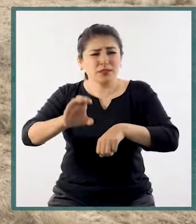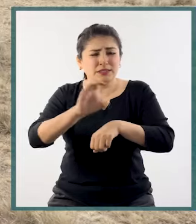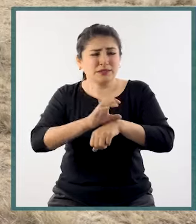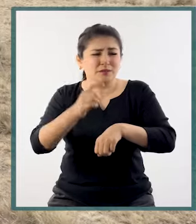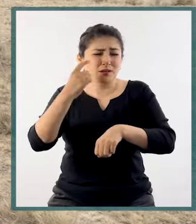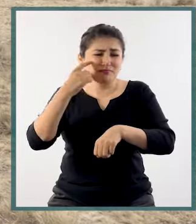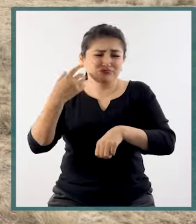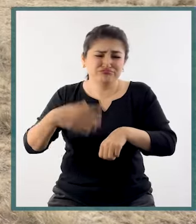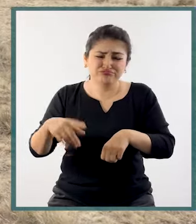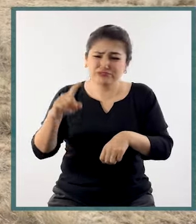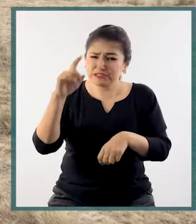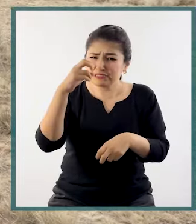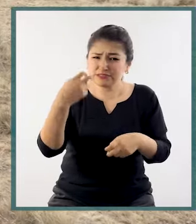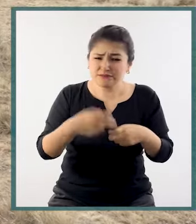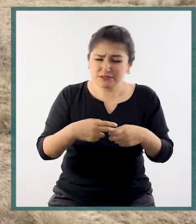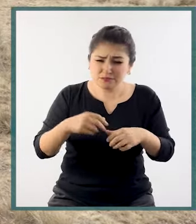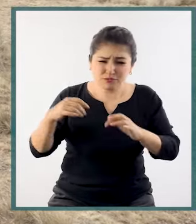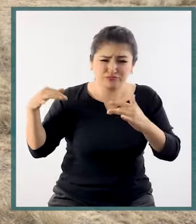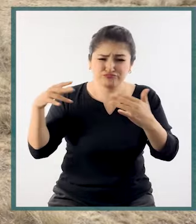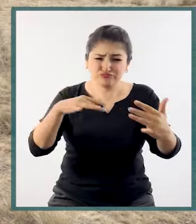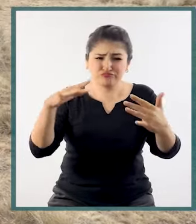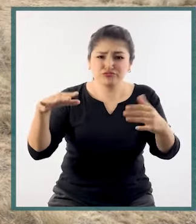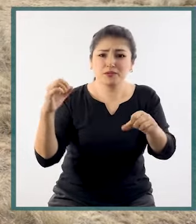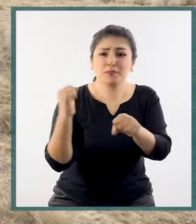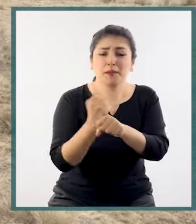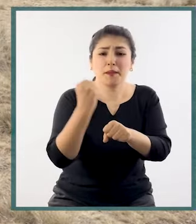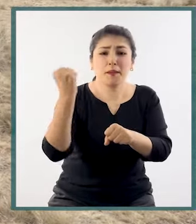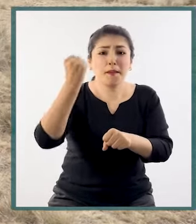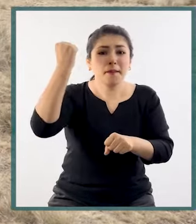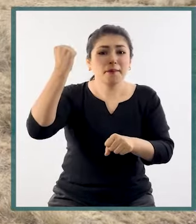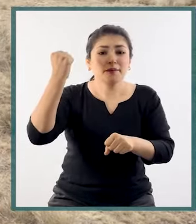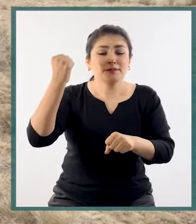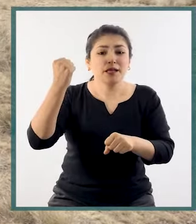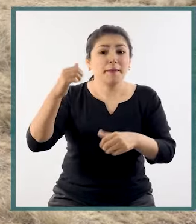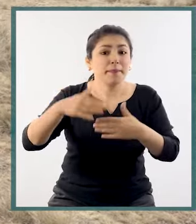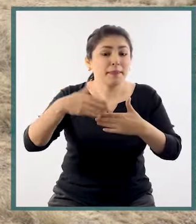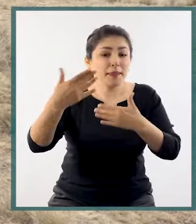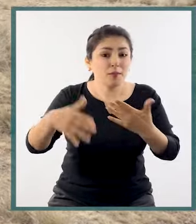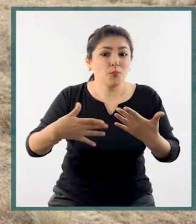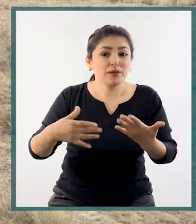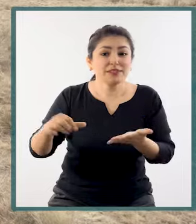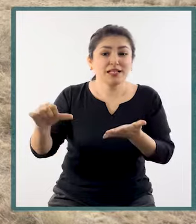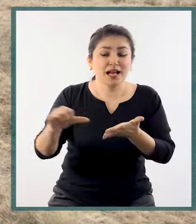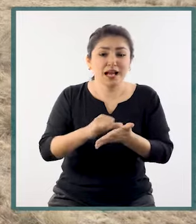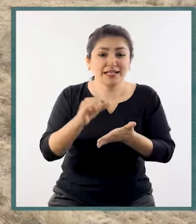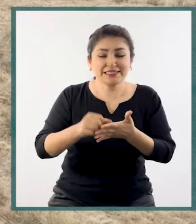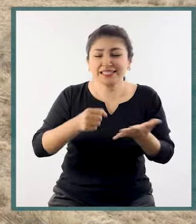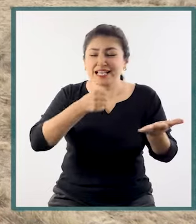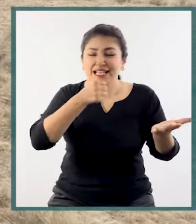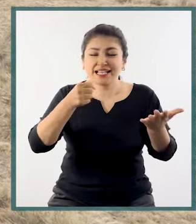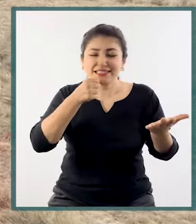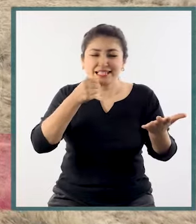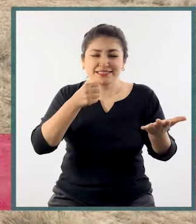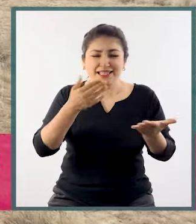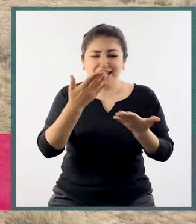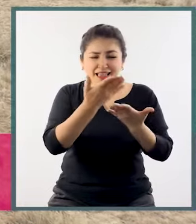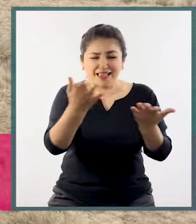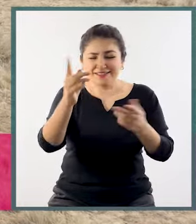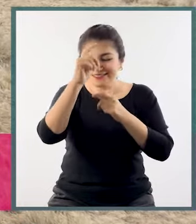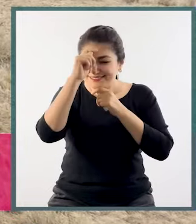salieron victoriosos. Nos encontramos más tarde en un concierto donde artistas peruanos homenajearán esta